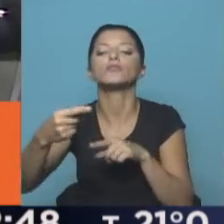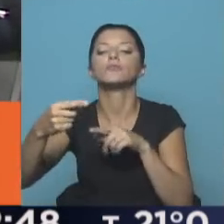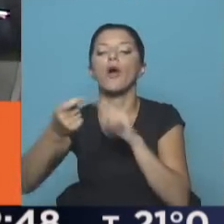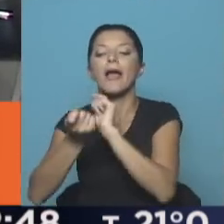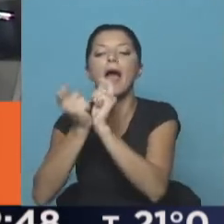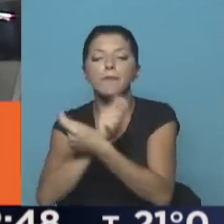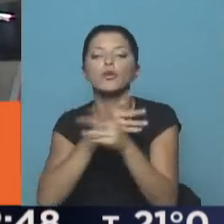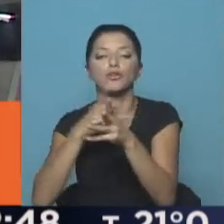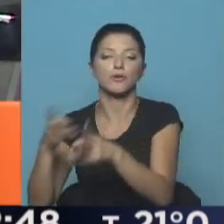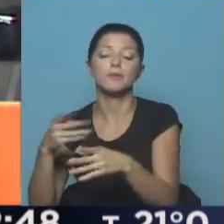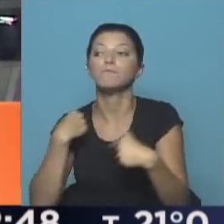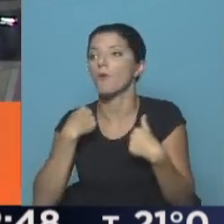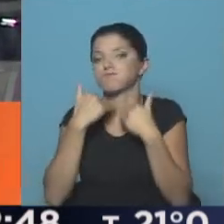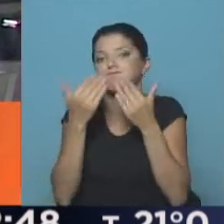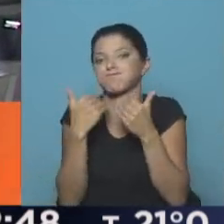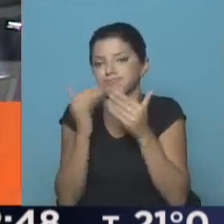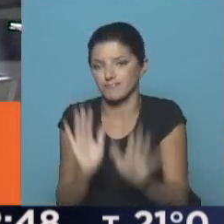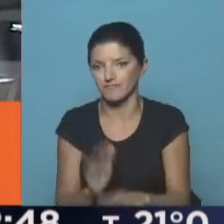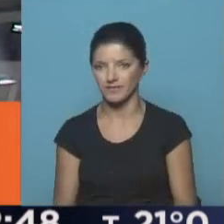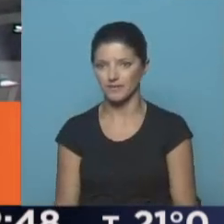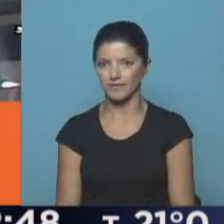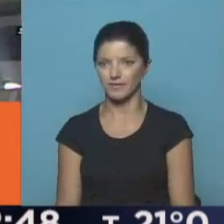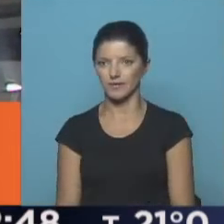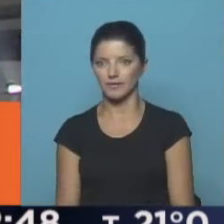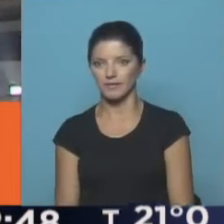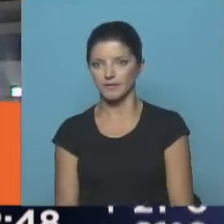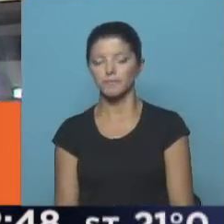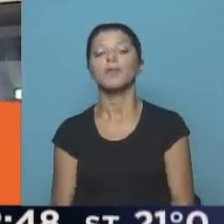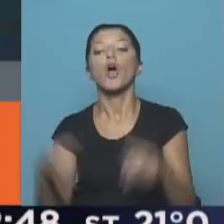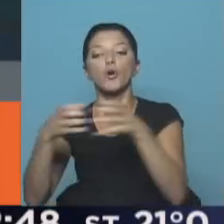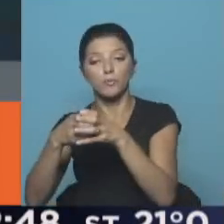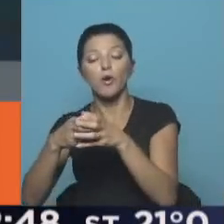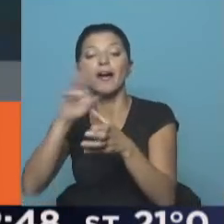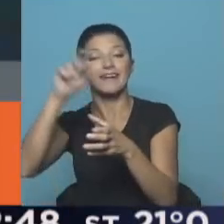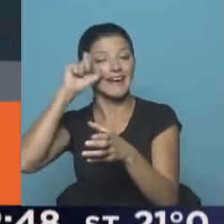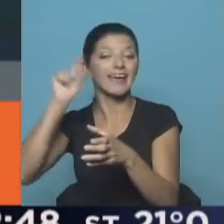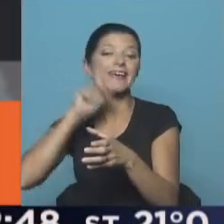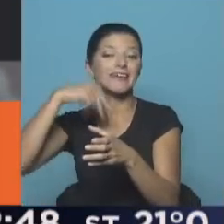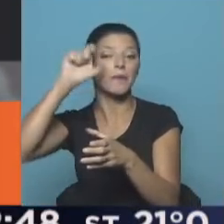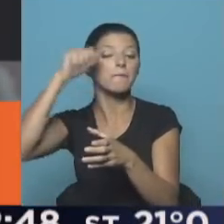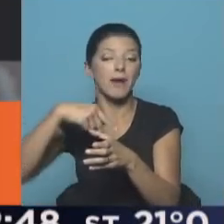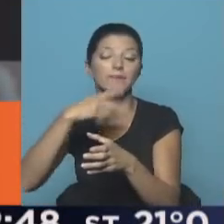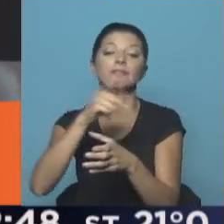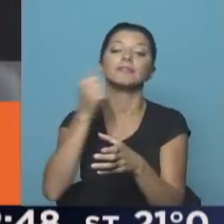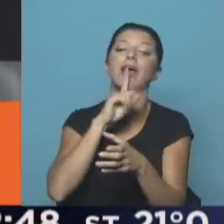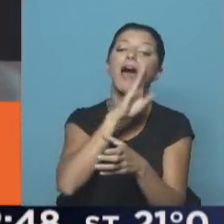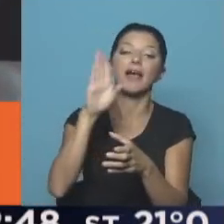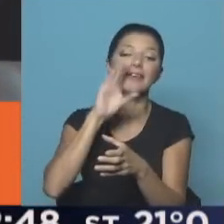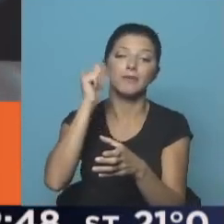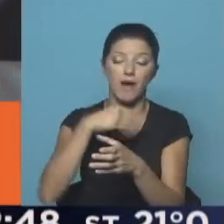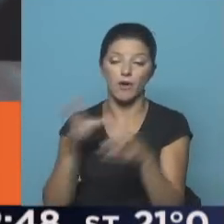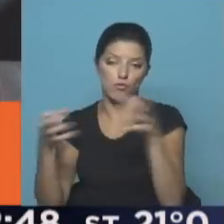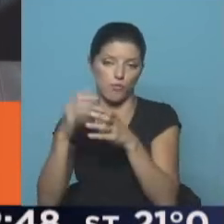mutación del terrorismo? Eso es algo que... ¿Estabas por decir algo que nos tenemos que ir a un corte? Régimen talibán, es decir, régimen talibán, semillero de Al-Qaeda. Bueno,